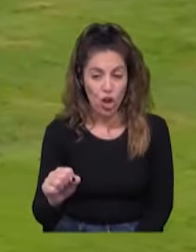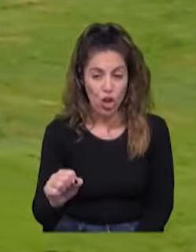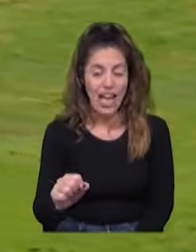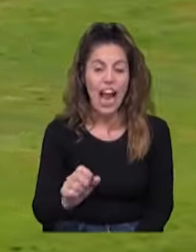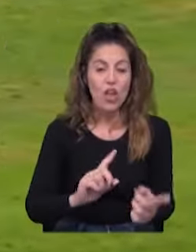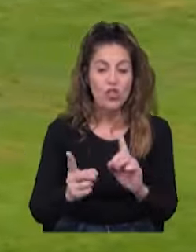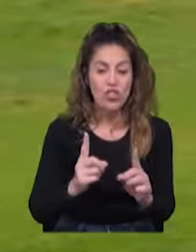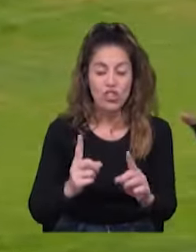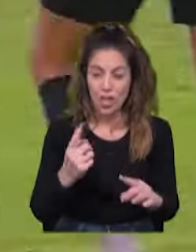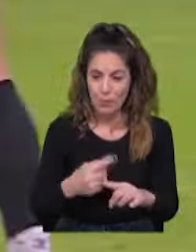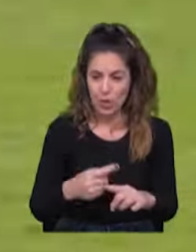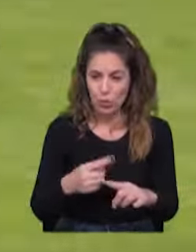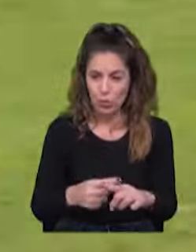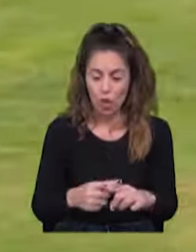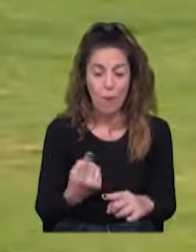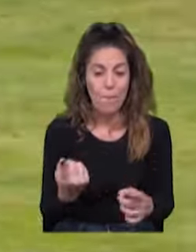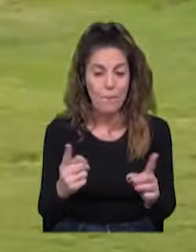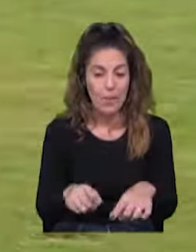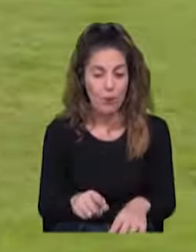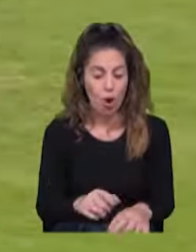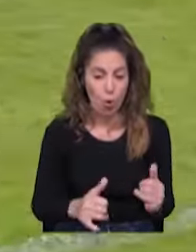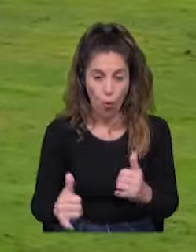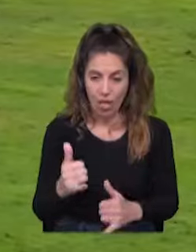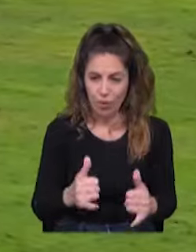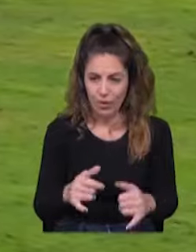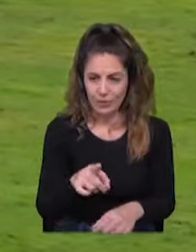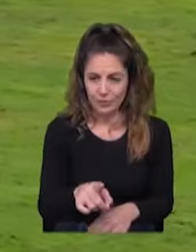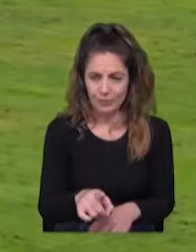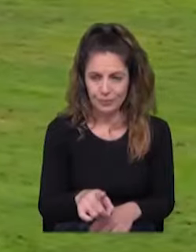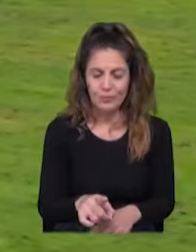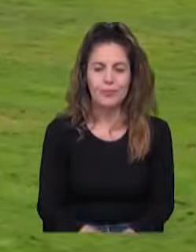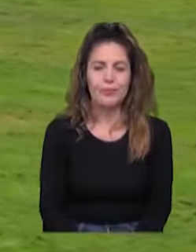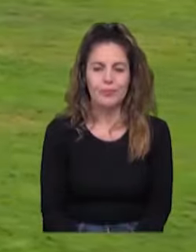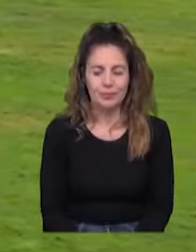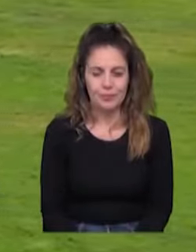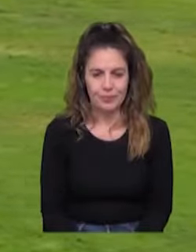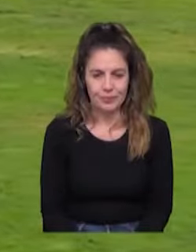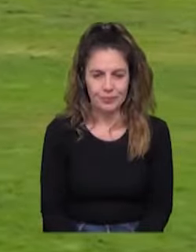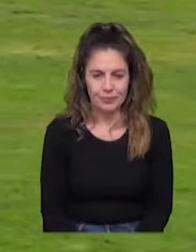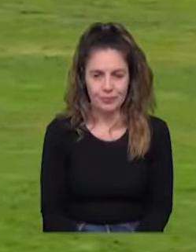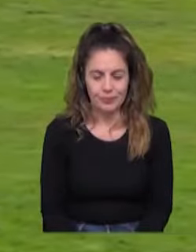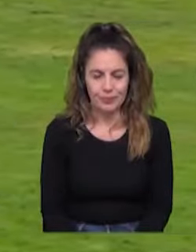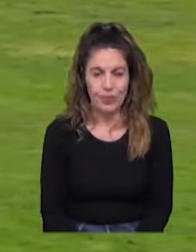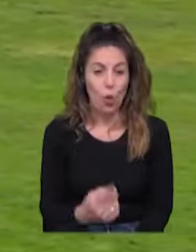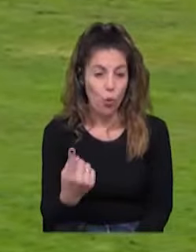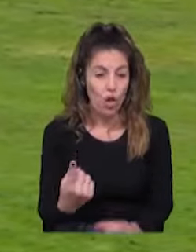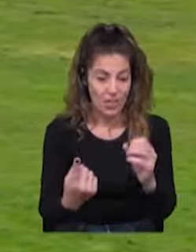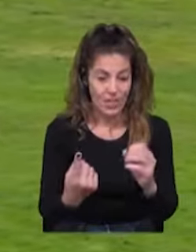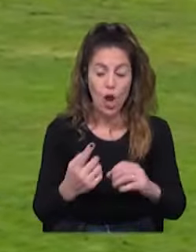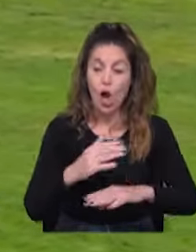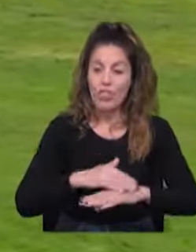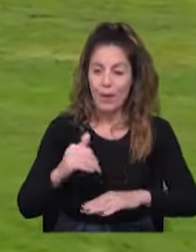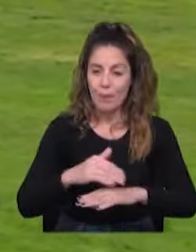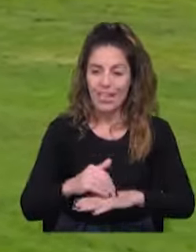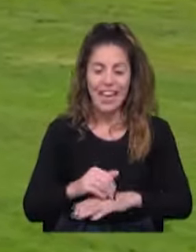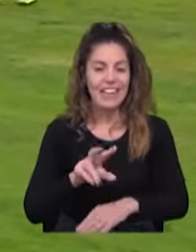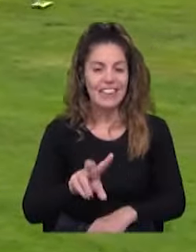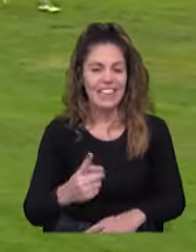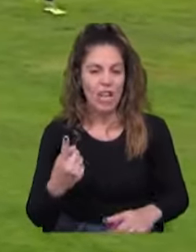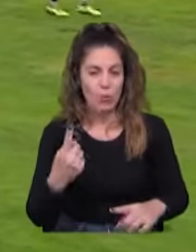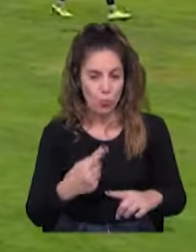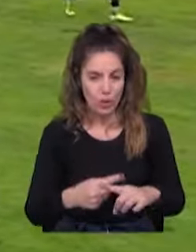los 11 ahí estaba abriendo la pelota contra el arco y marcando 1 a0 y de penal a los 31